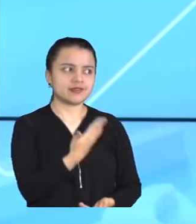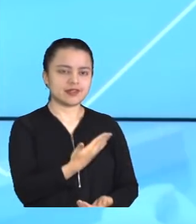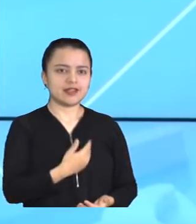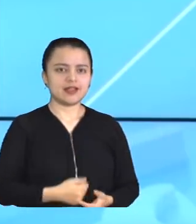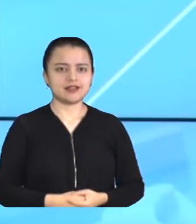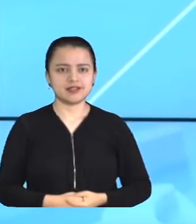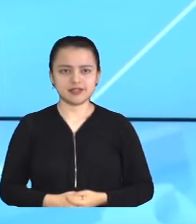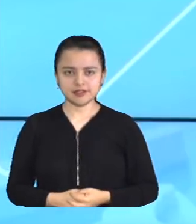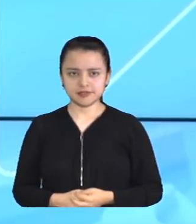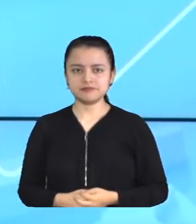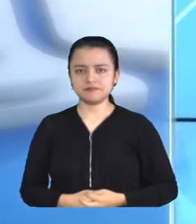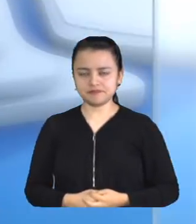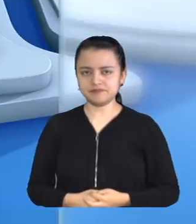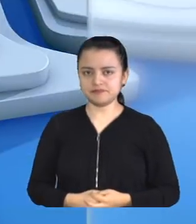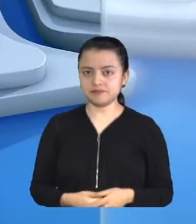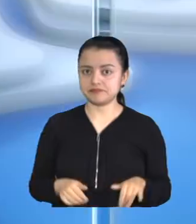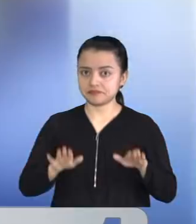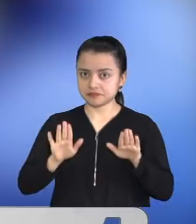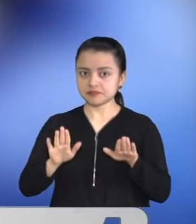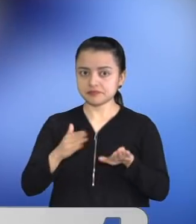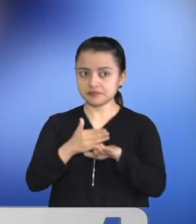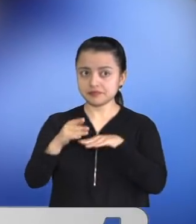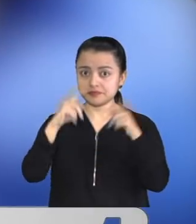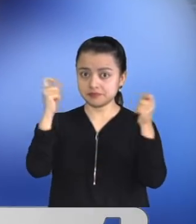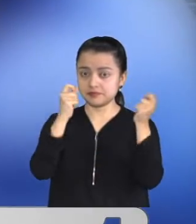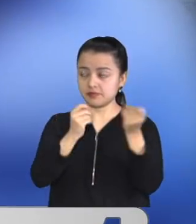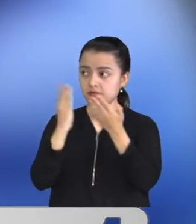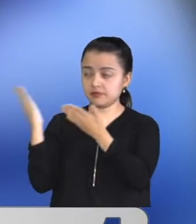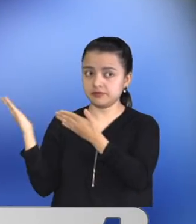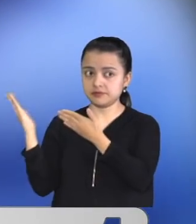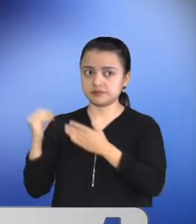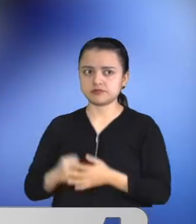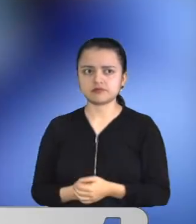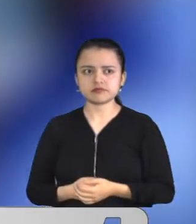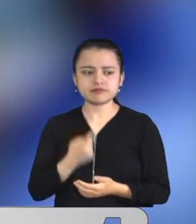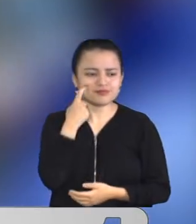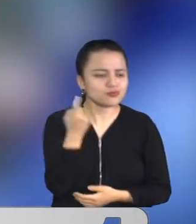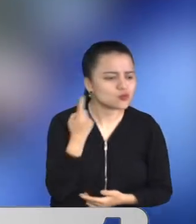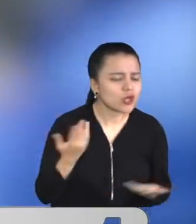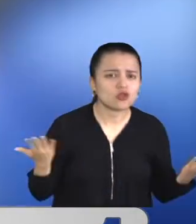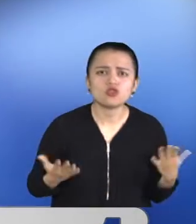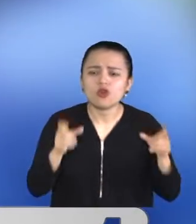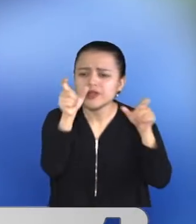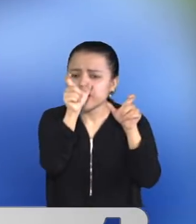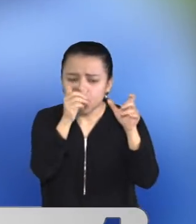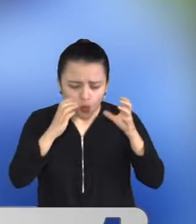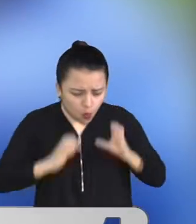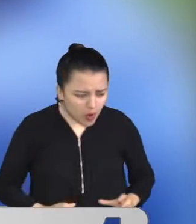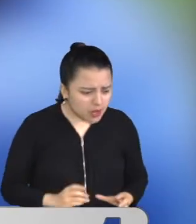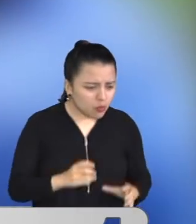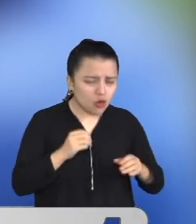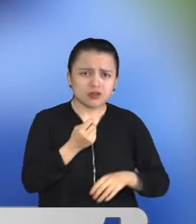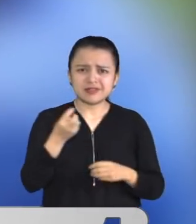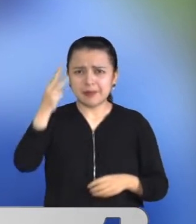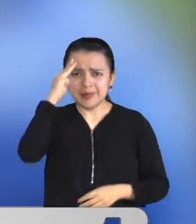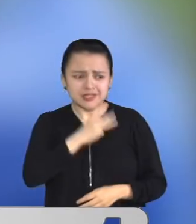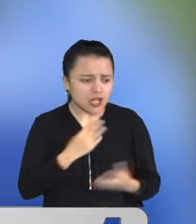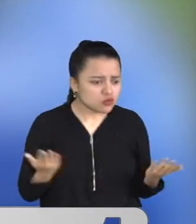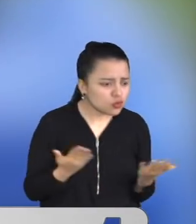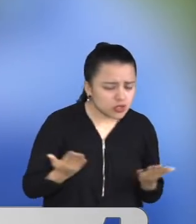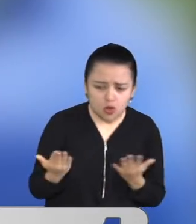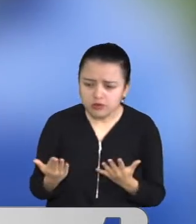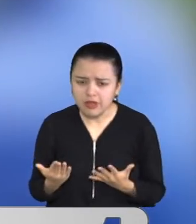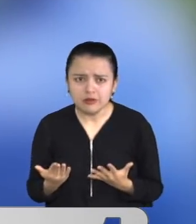pausa en Noticentro 1 CMI y al regresar espere. Dramática búsqueda de cuerpo de soldado asesinado por disidencias de las FARC.